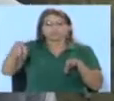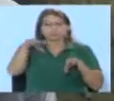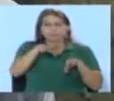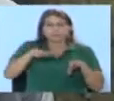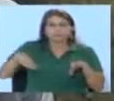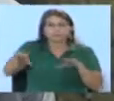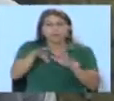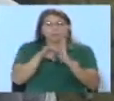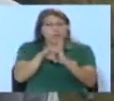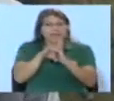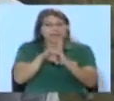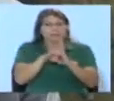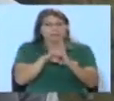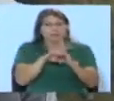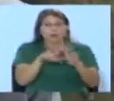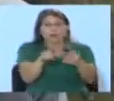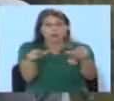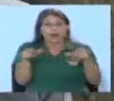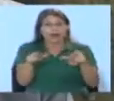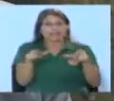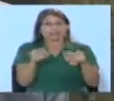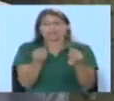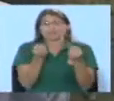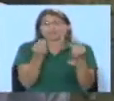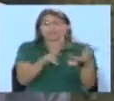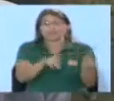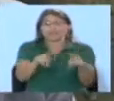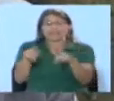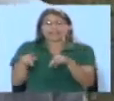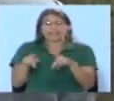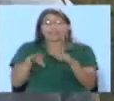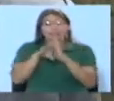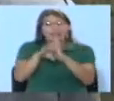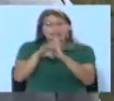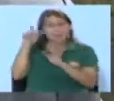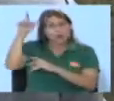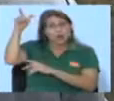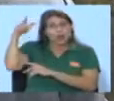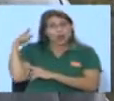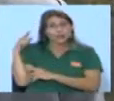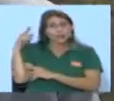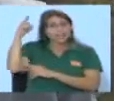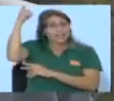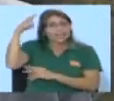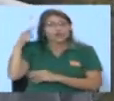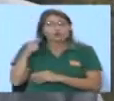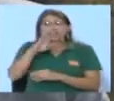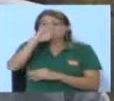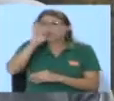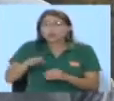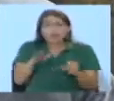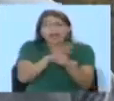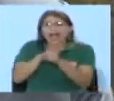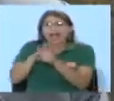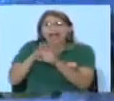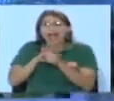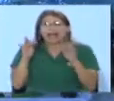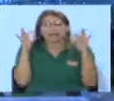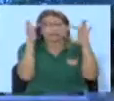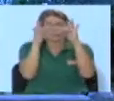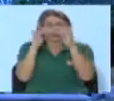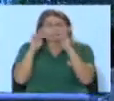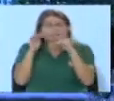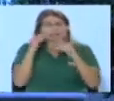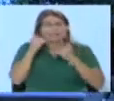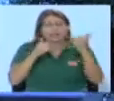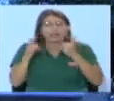ejemplo, en ciudades sobrepobladas como Londres, en Londres nunca se saturan las redes celulares, porque básicamente en todos los puntos de alta concentración,